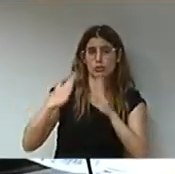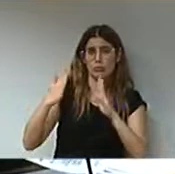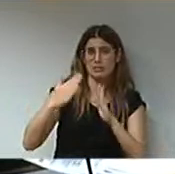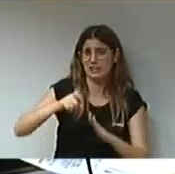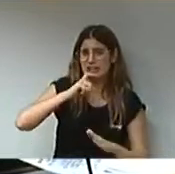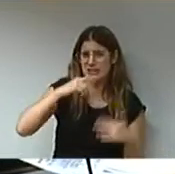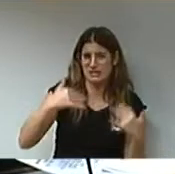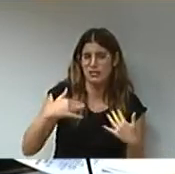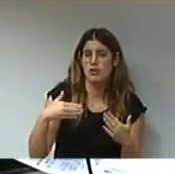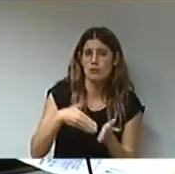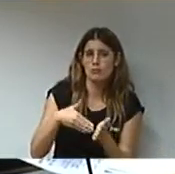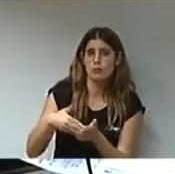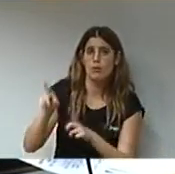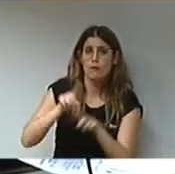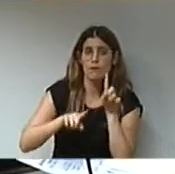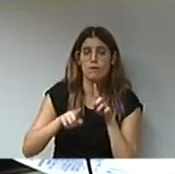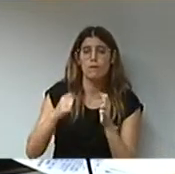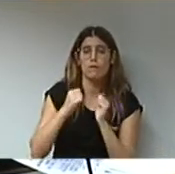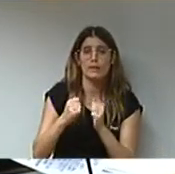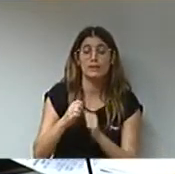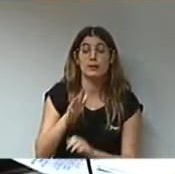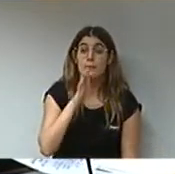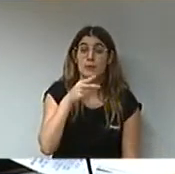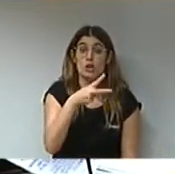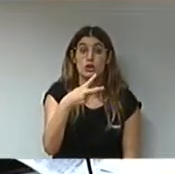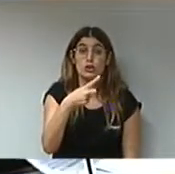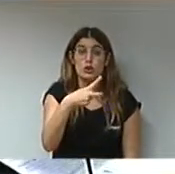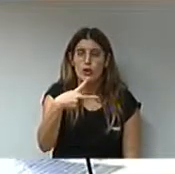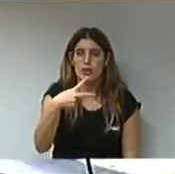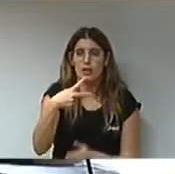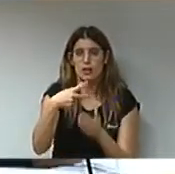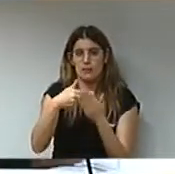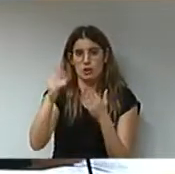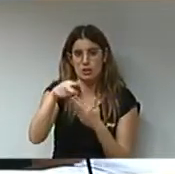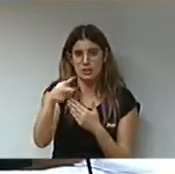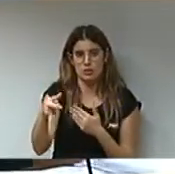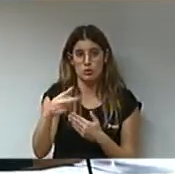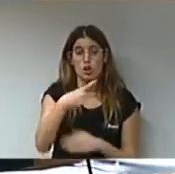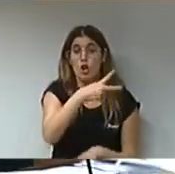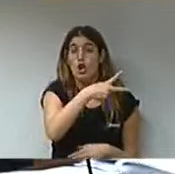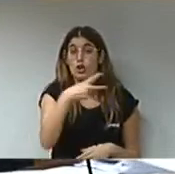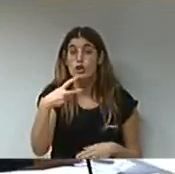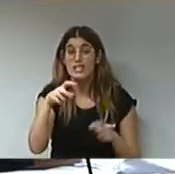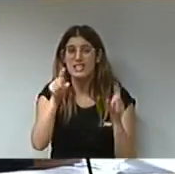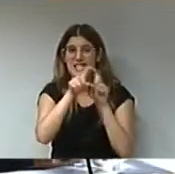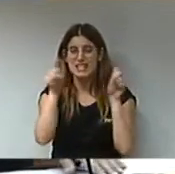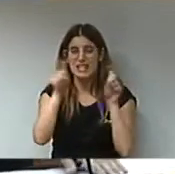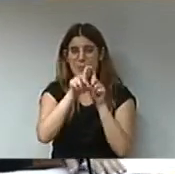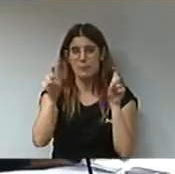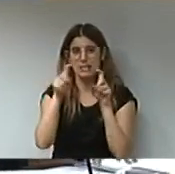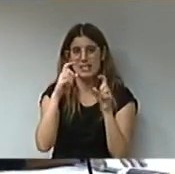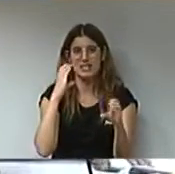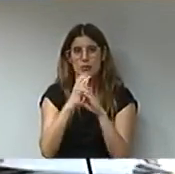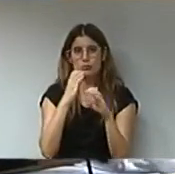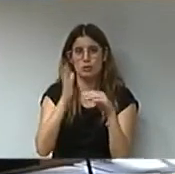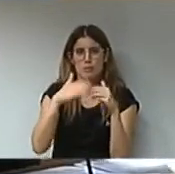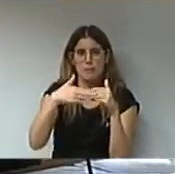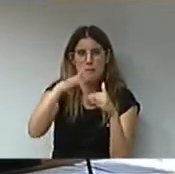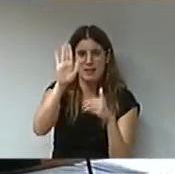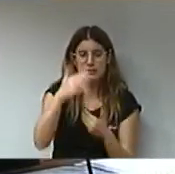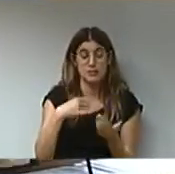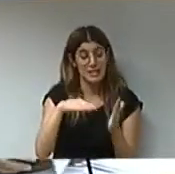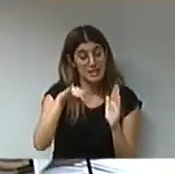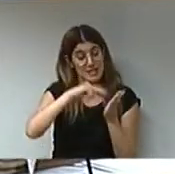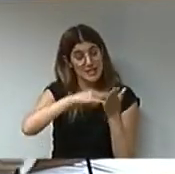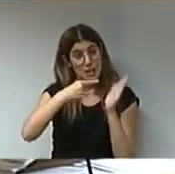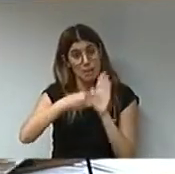gran dificultad, 12 millones de euros. Más de 200 empresas de autobuses de la Comunidad Valenciana. Y el Plan Resistir